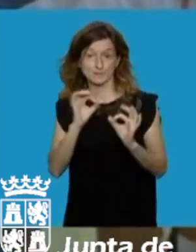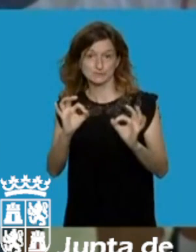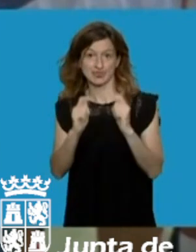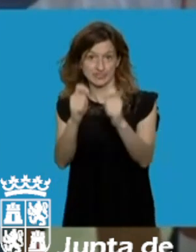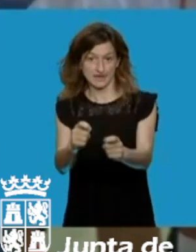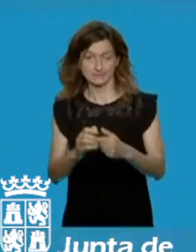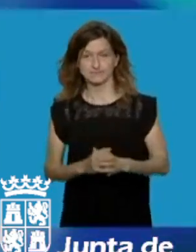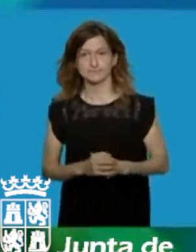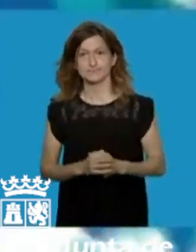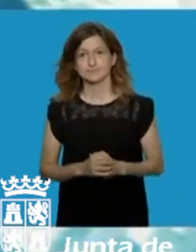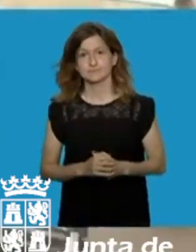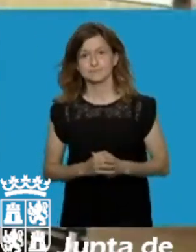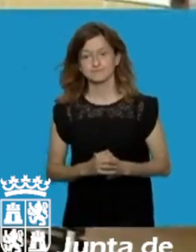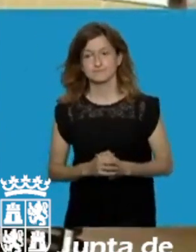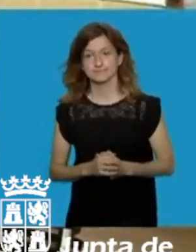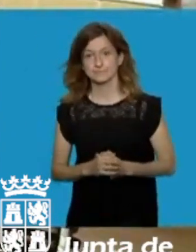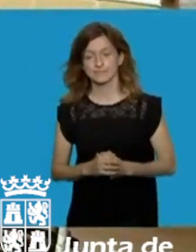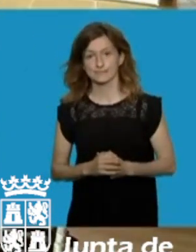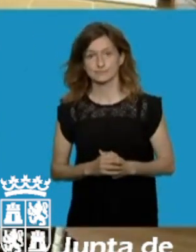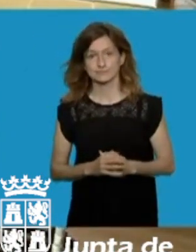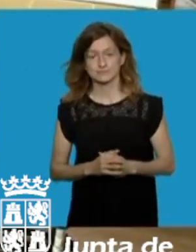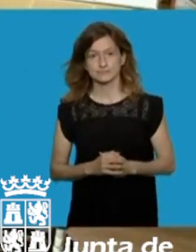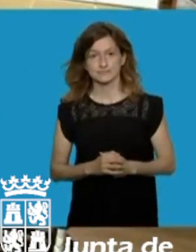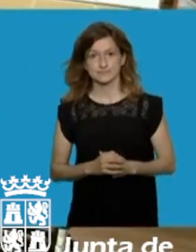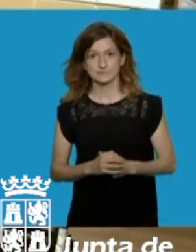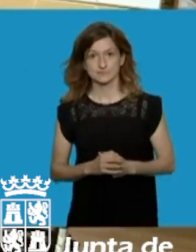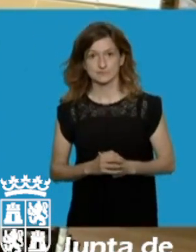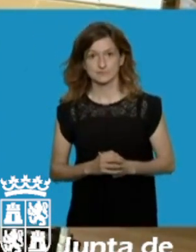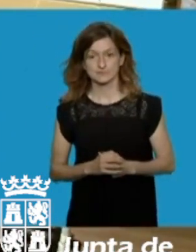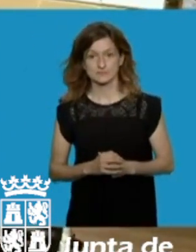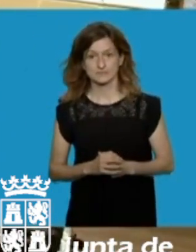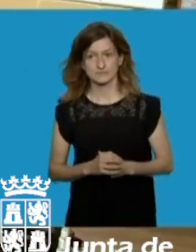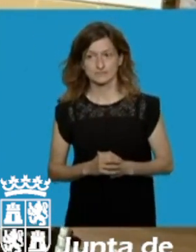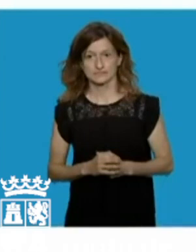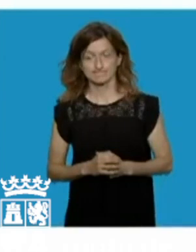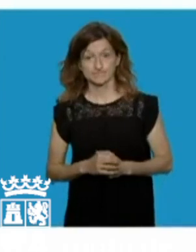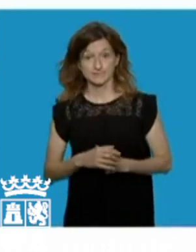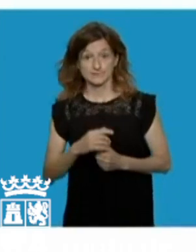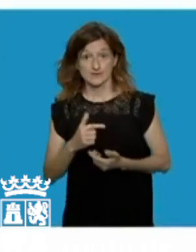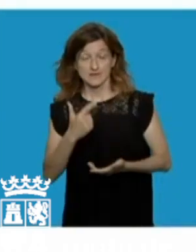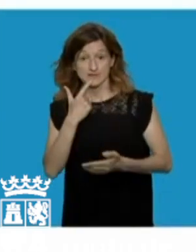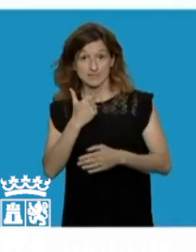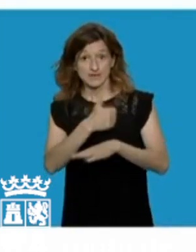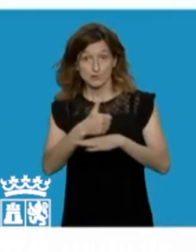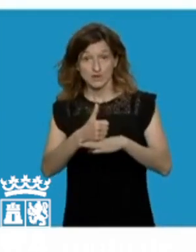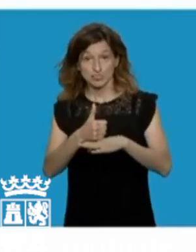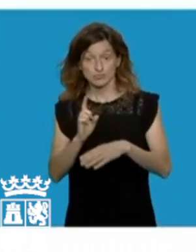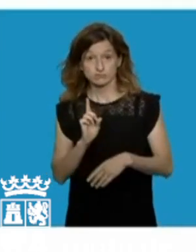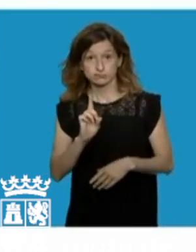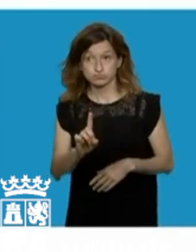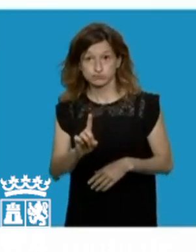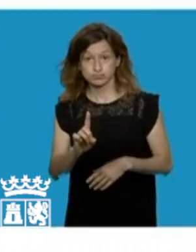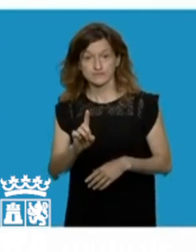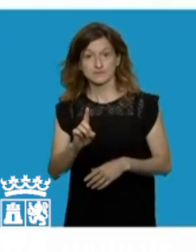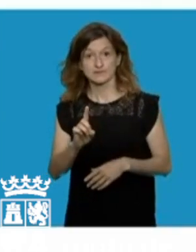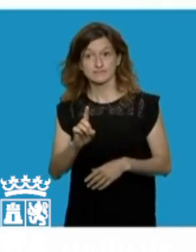Hace entrega del galardón, Jorge Losada